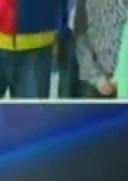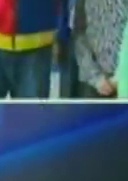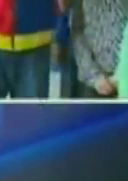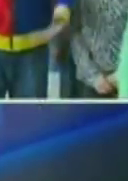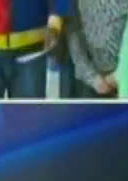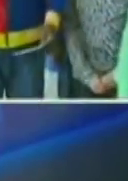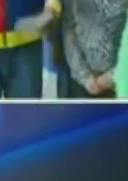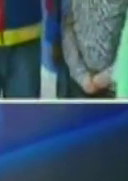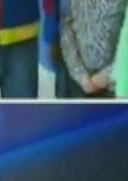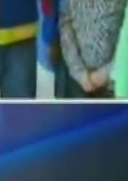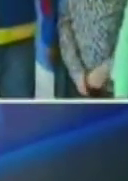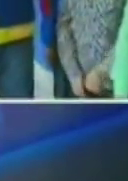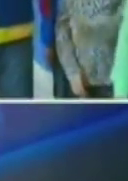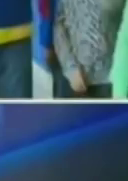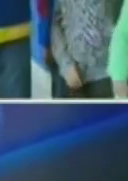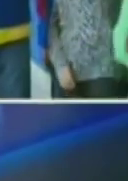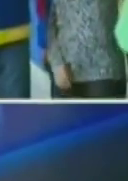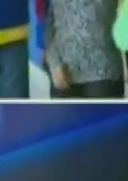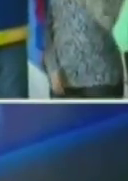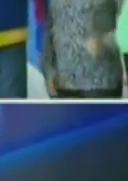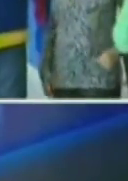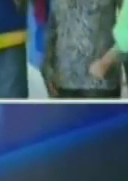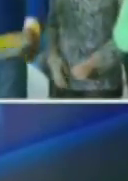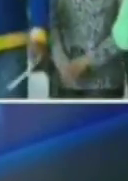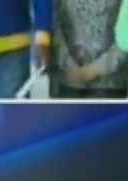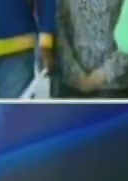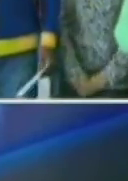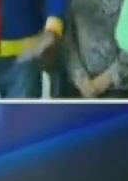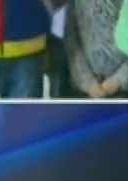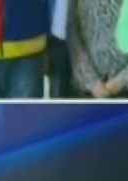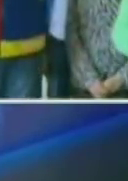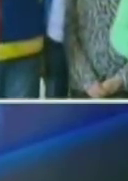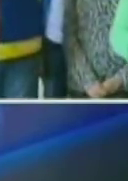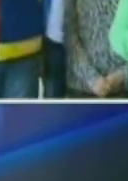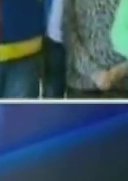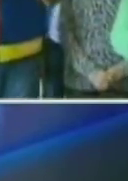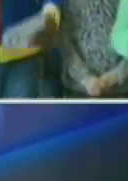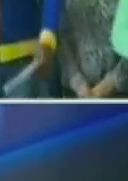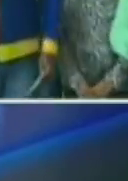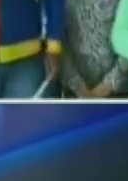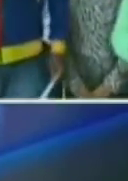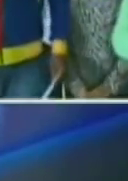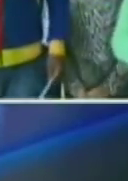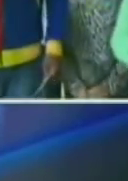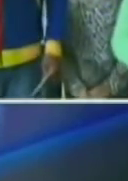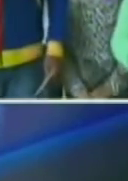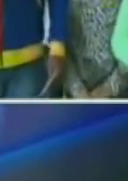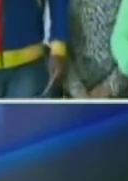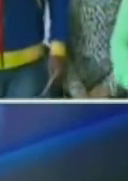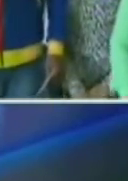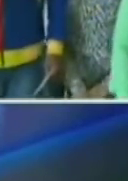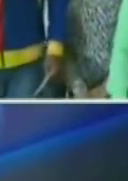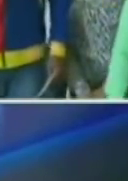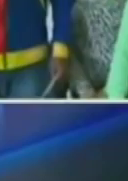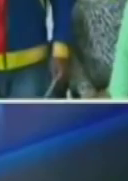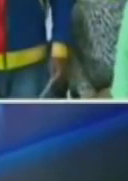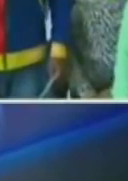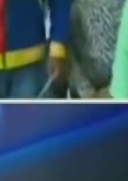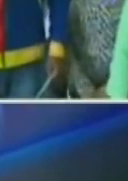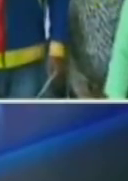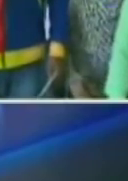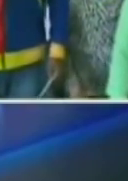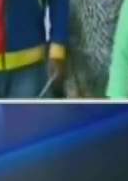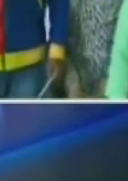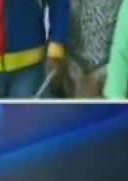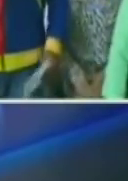desde Aragua, cuna de la revolución bolivariana. Adelante, presidente. Bueno, un gran aplauso a la inauguración de